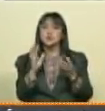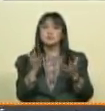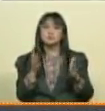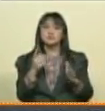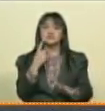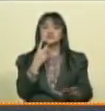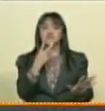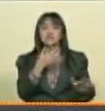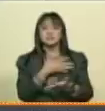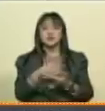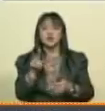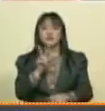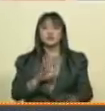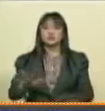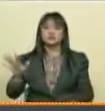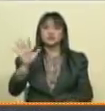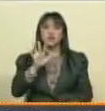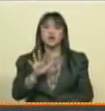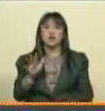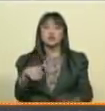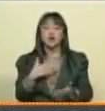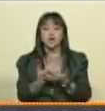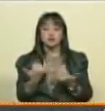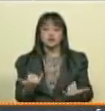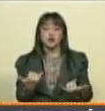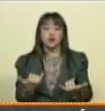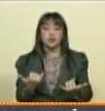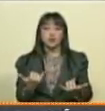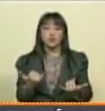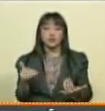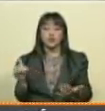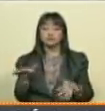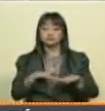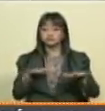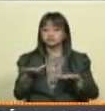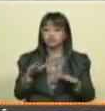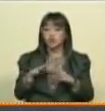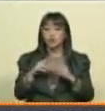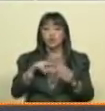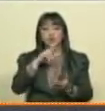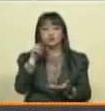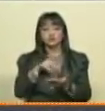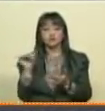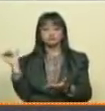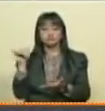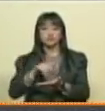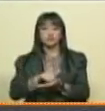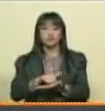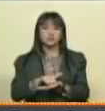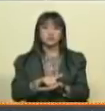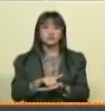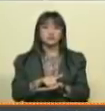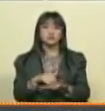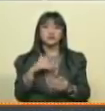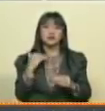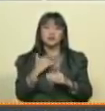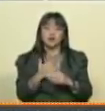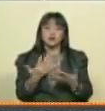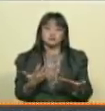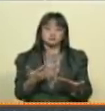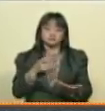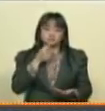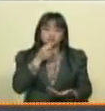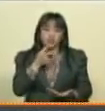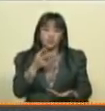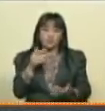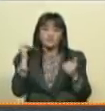de 7 millones de venezolanos y venezolanas que hasta este momento se han movilizado por todo el territorio nacional. De igual manera, hacía mención a lo que